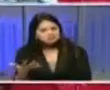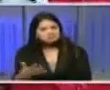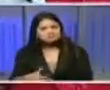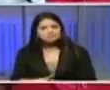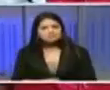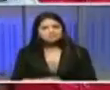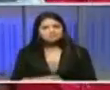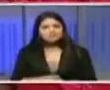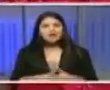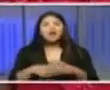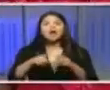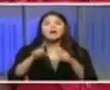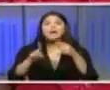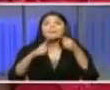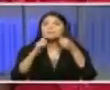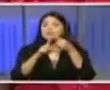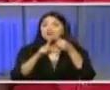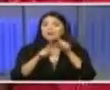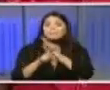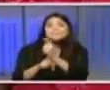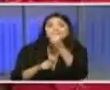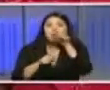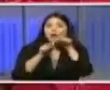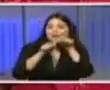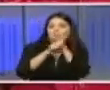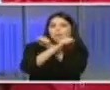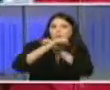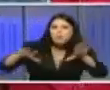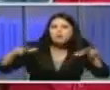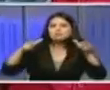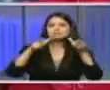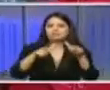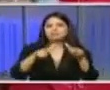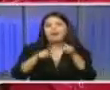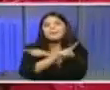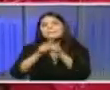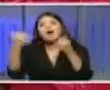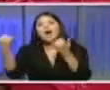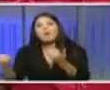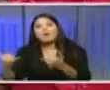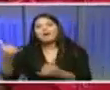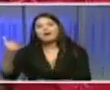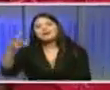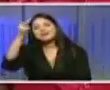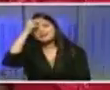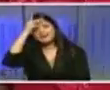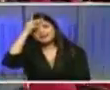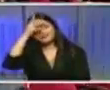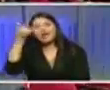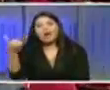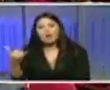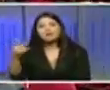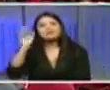Los bombardearon en primer lugar a ellos. Y ahora Irak y Libia